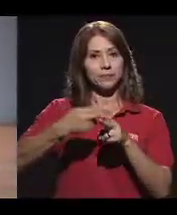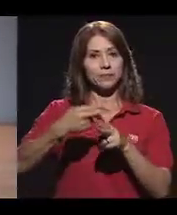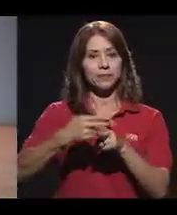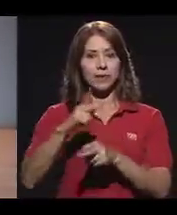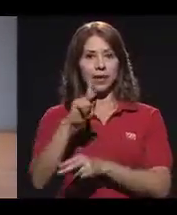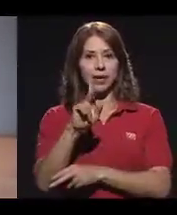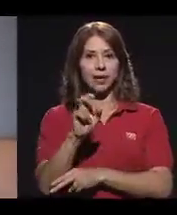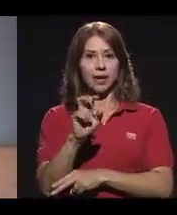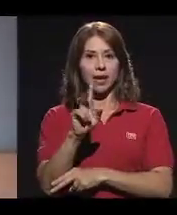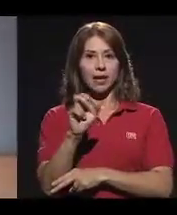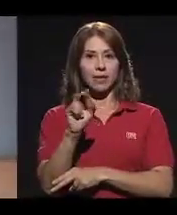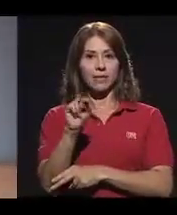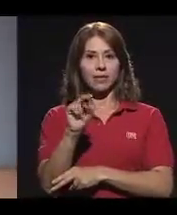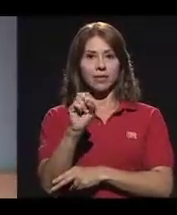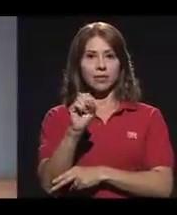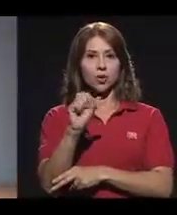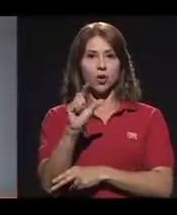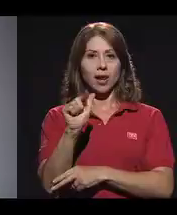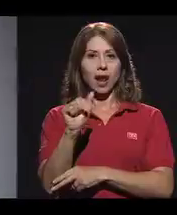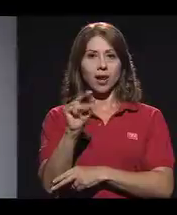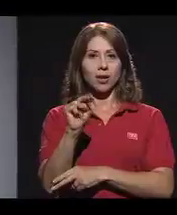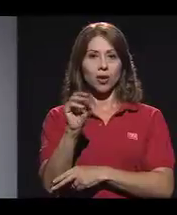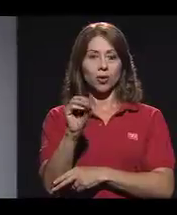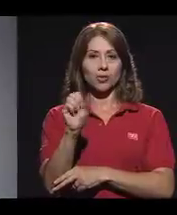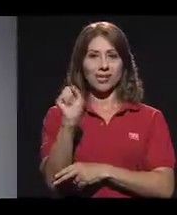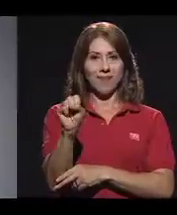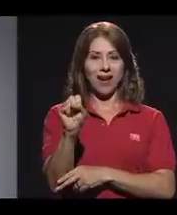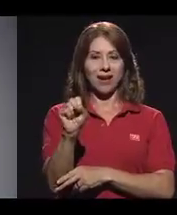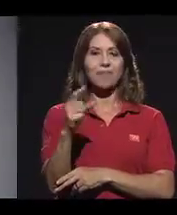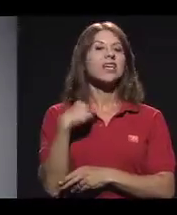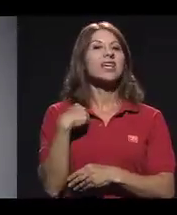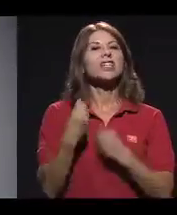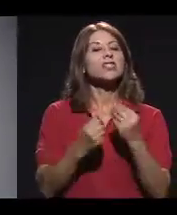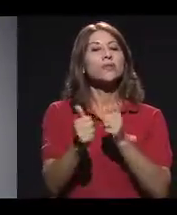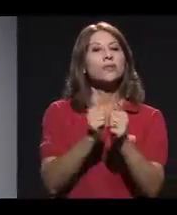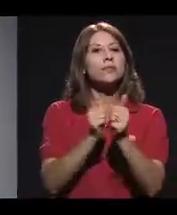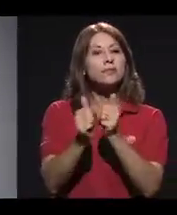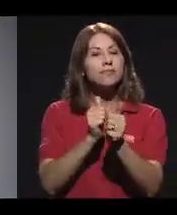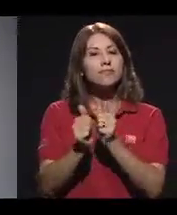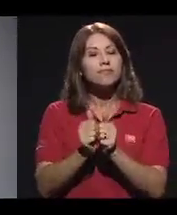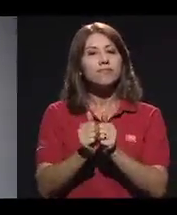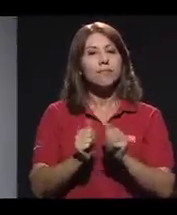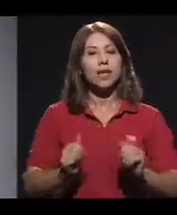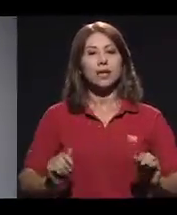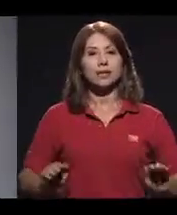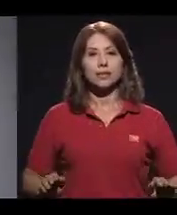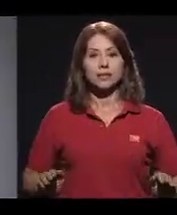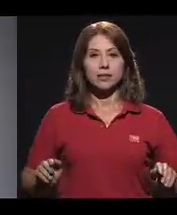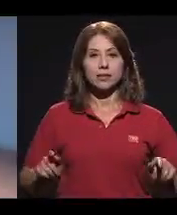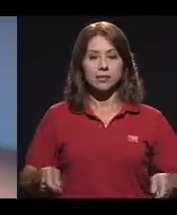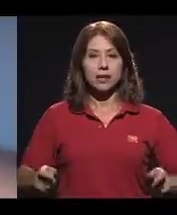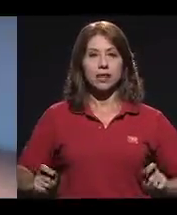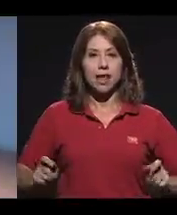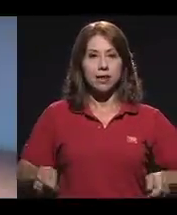Yo me llamo Kevin Solano Cibaja y practico baloncesto sobre silla de ruedas.